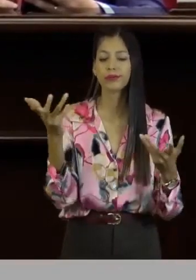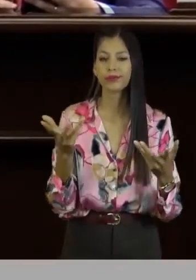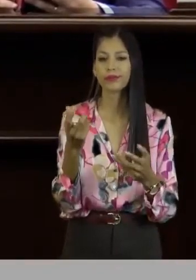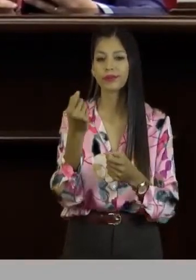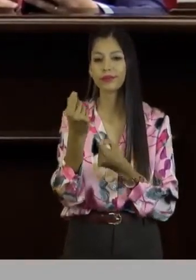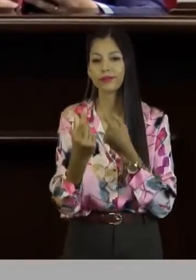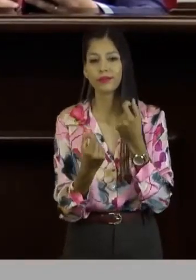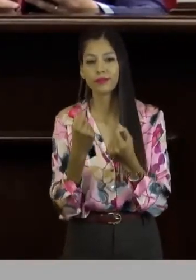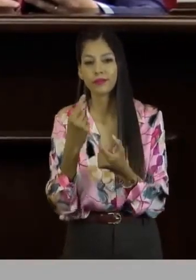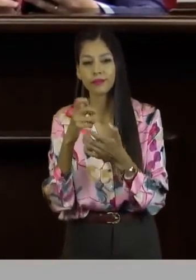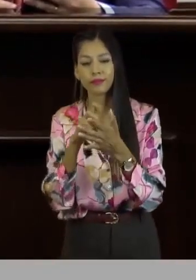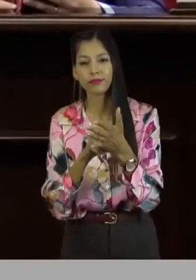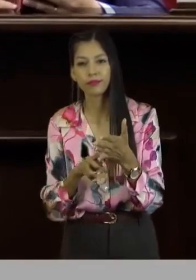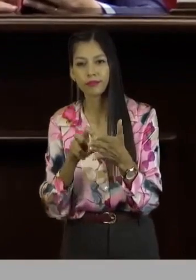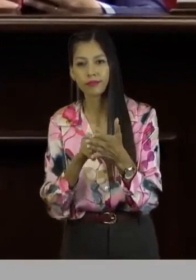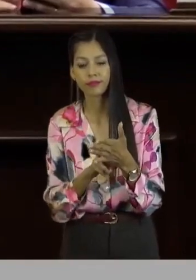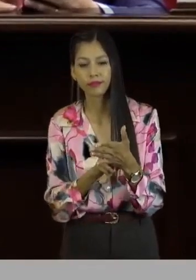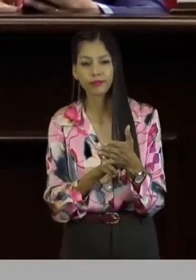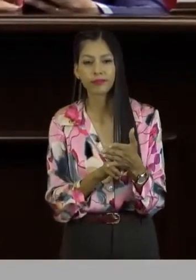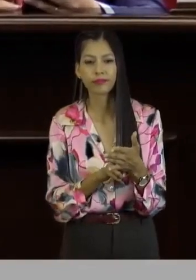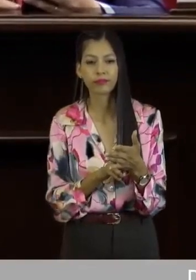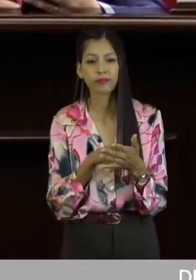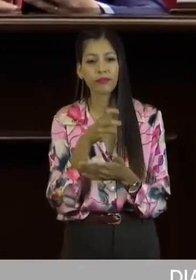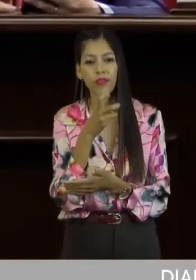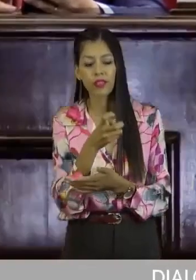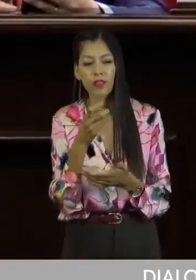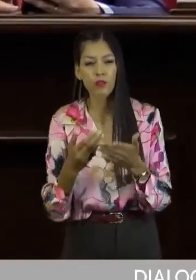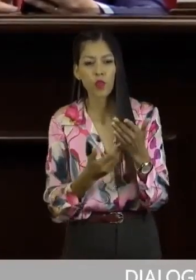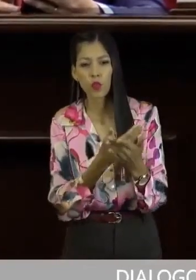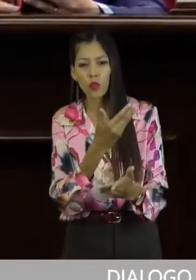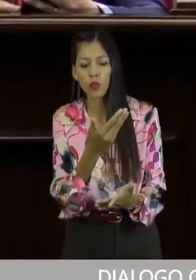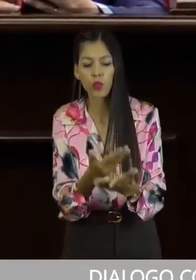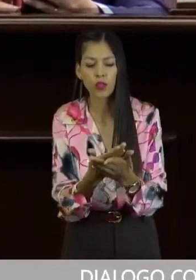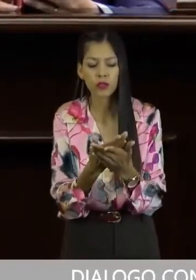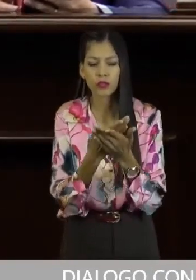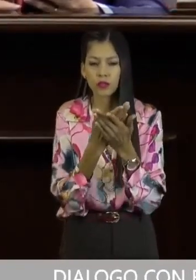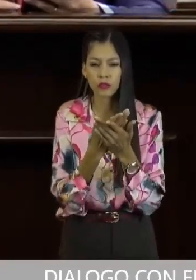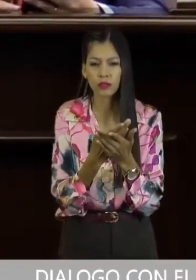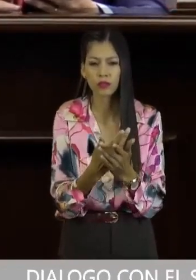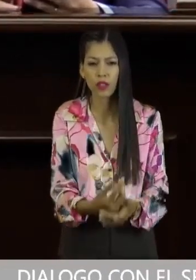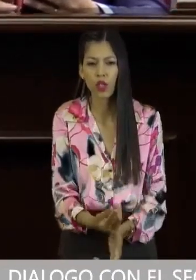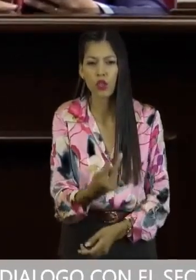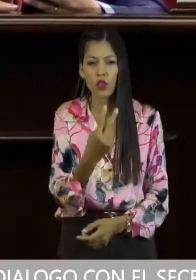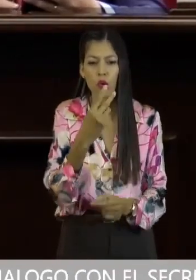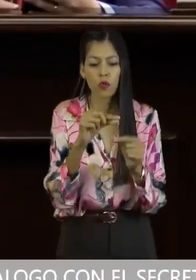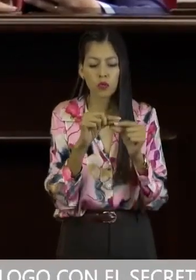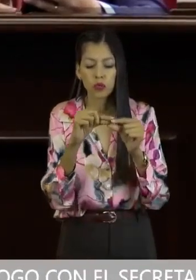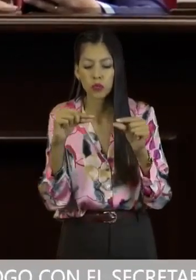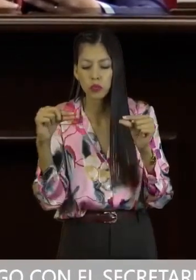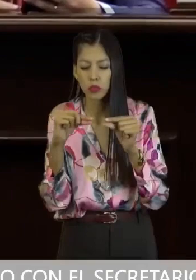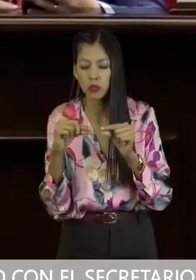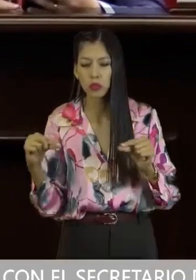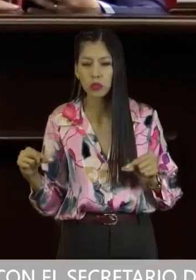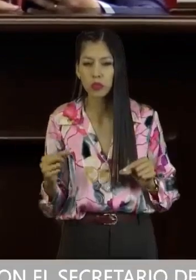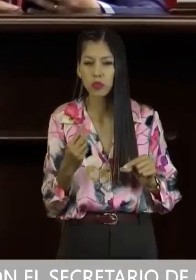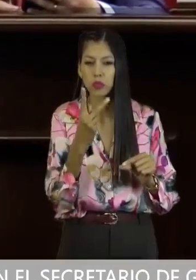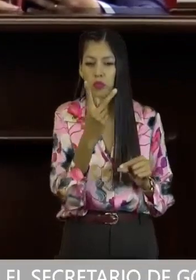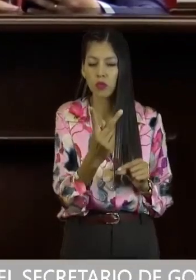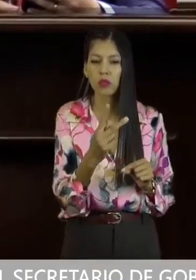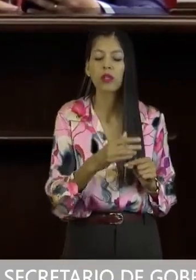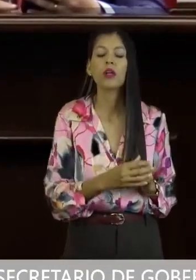algunas adendas y pasó a ser una iniciativa de prácticamente 2 renglones